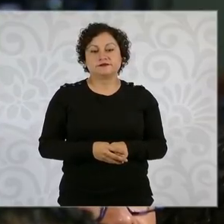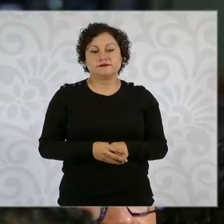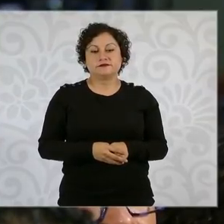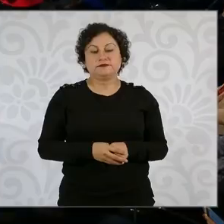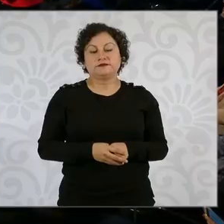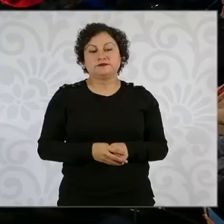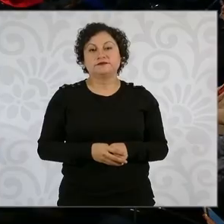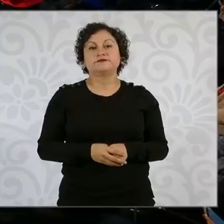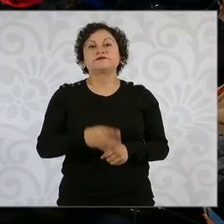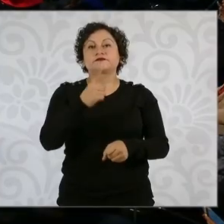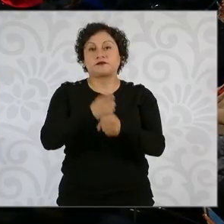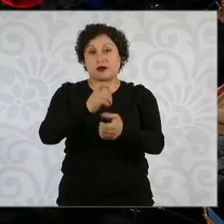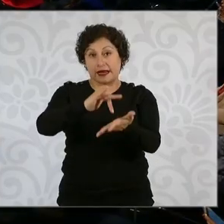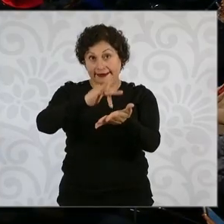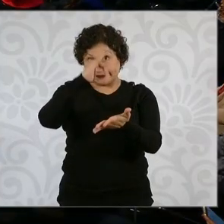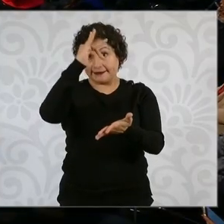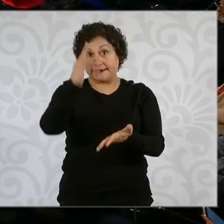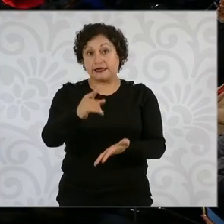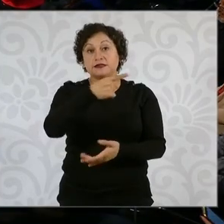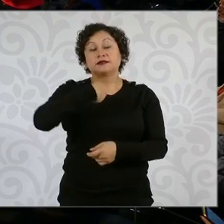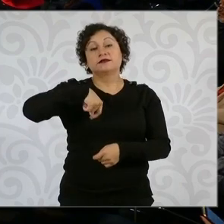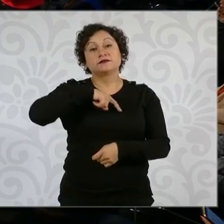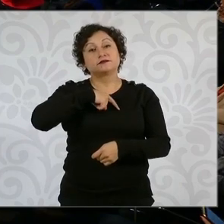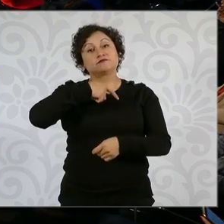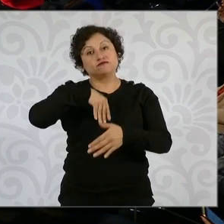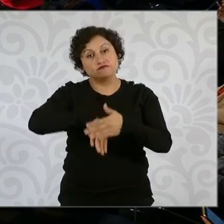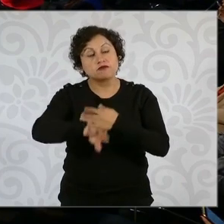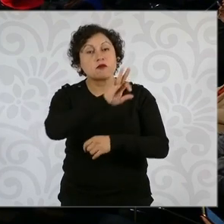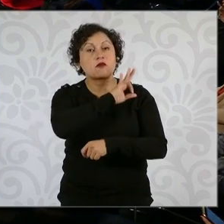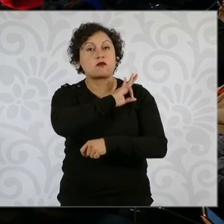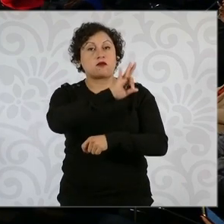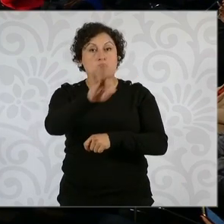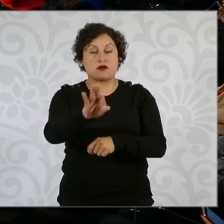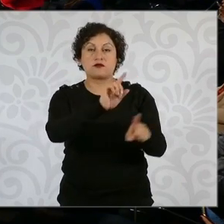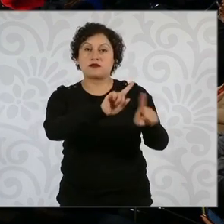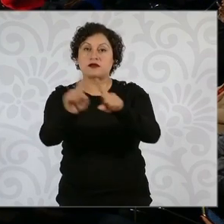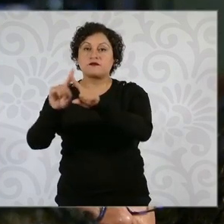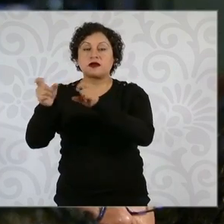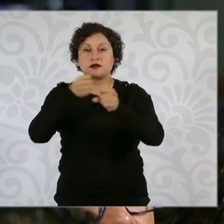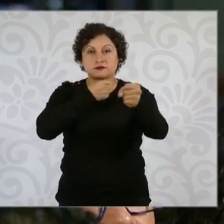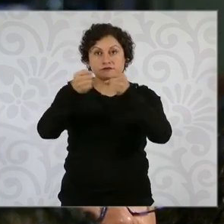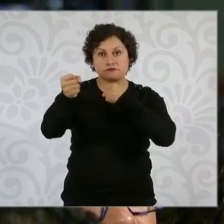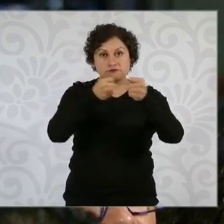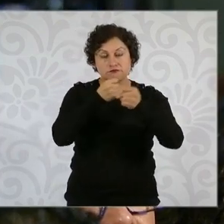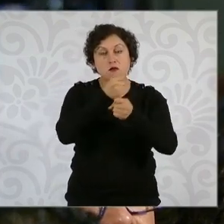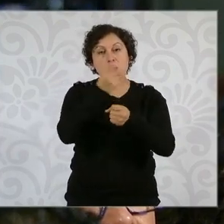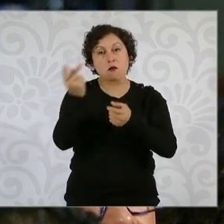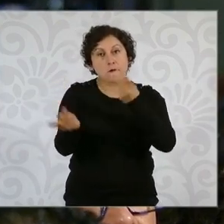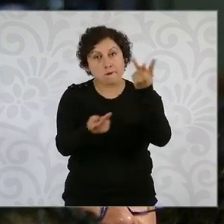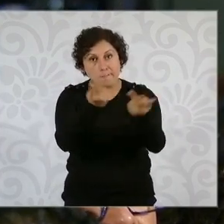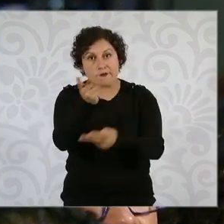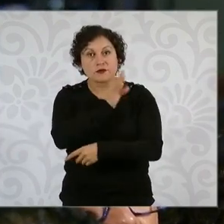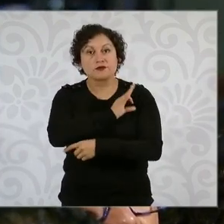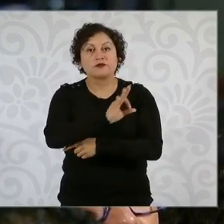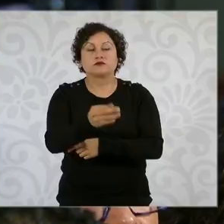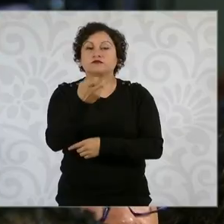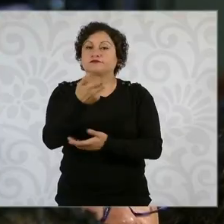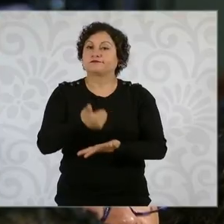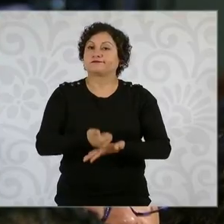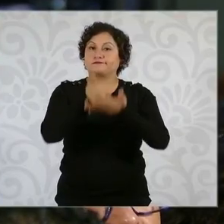medios en este espacio de mañanera, medios de comunicación independientes que circulan en los estados, ya que nos ayuda a